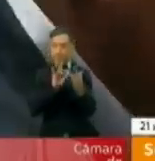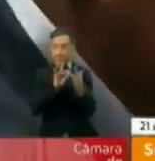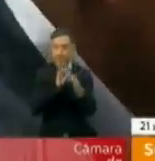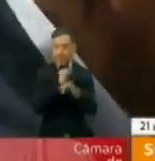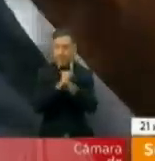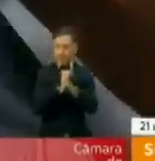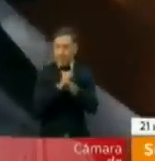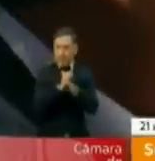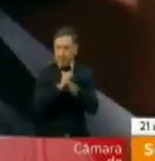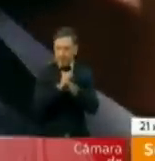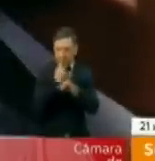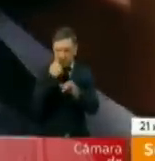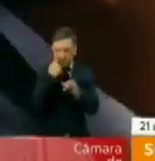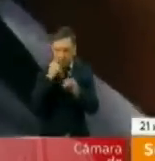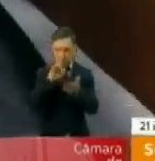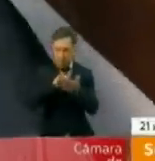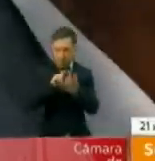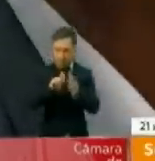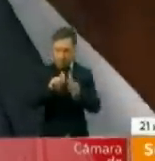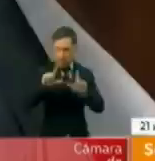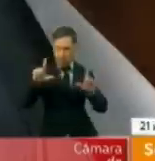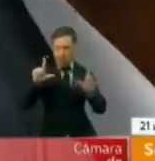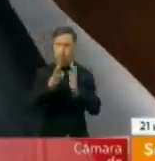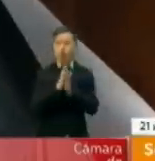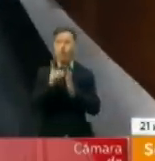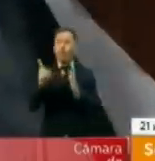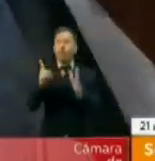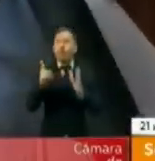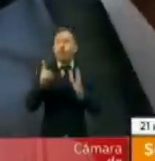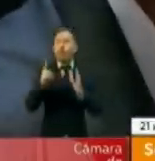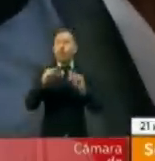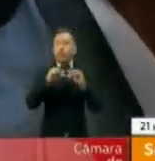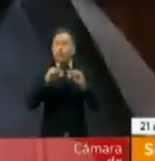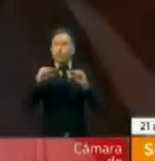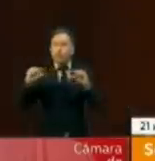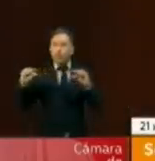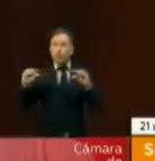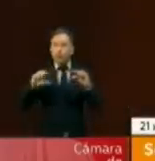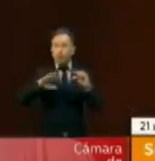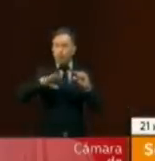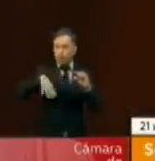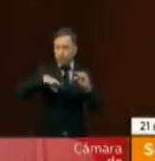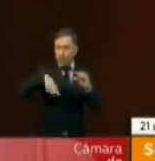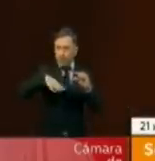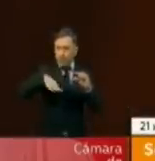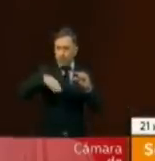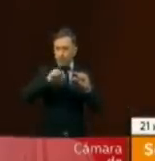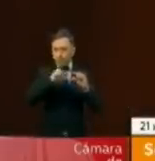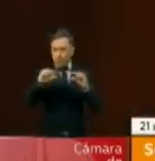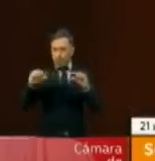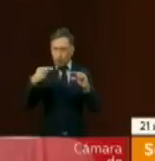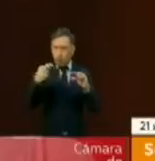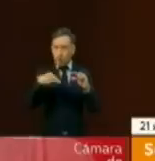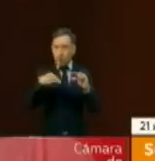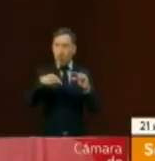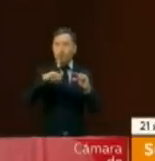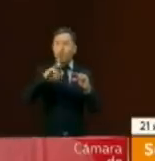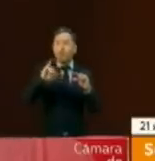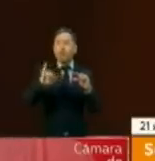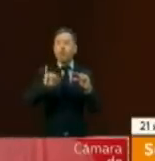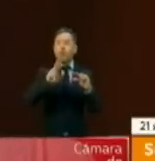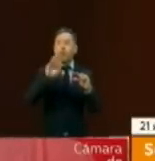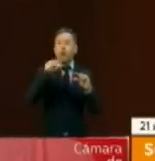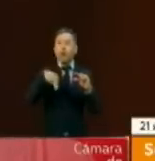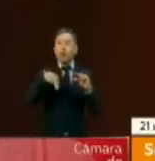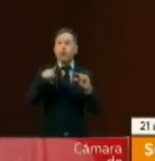acorde con lo que quiere el señor habitante de Palacio Nacional. Y al ganar tiempo el oficialismo, al no lograrse